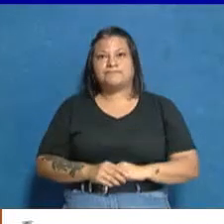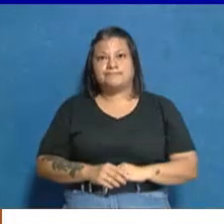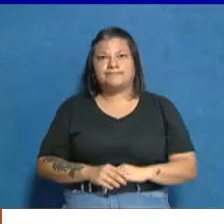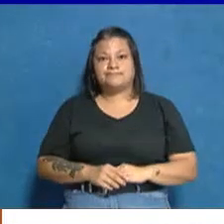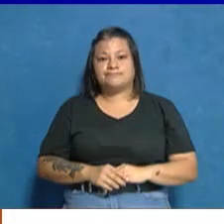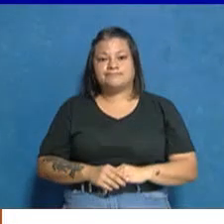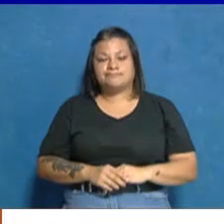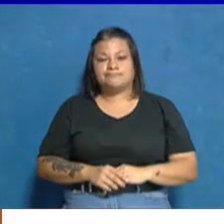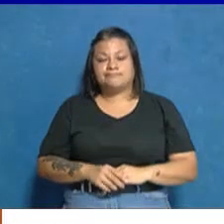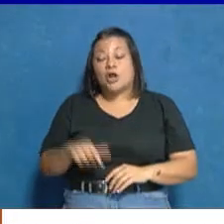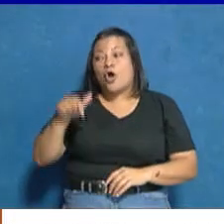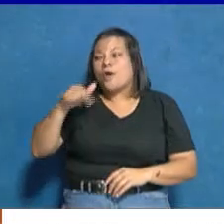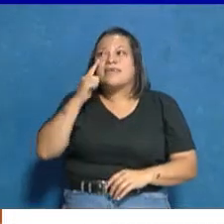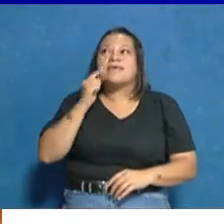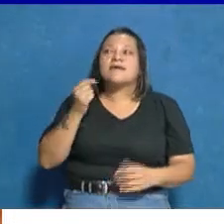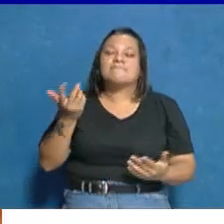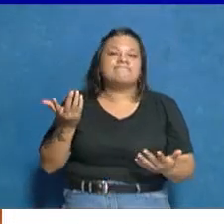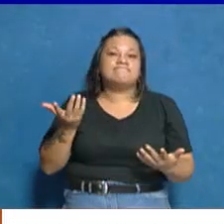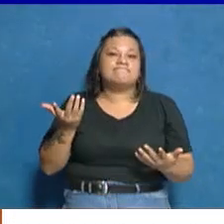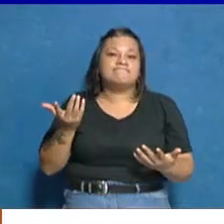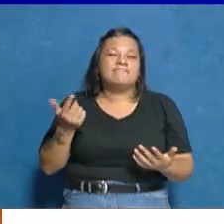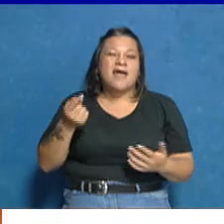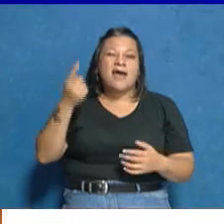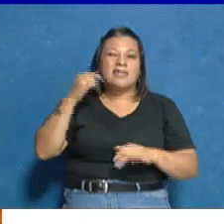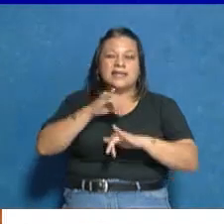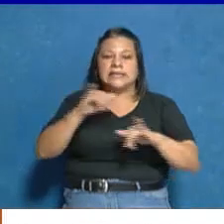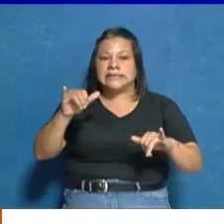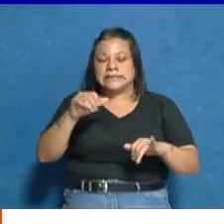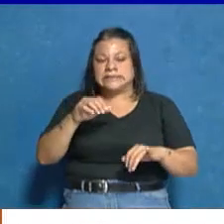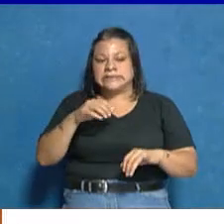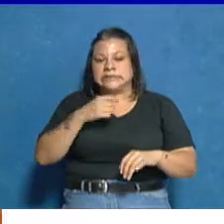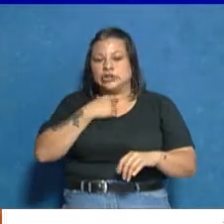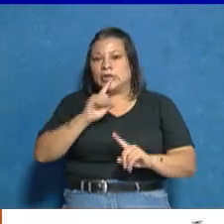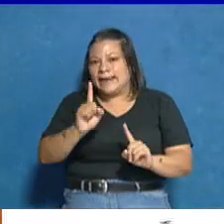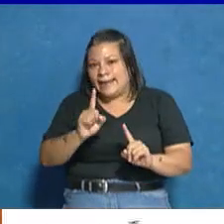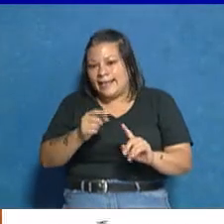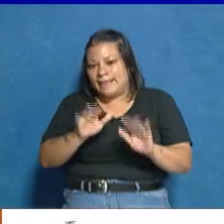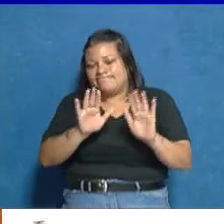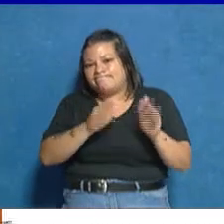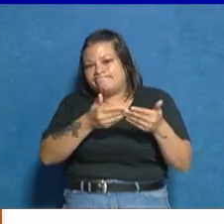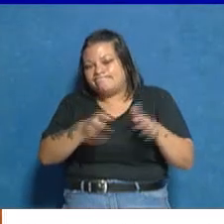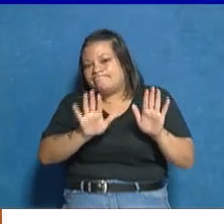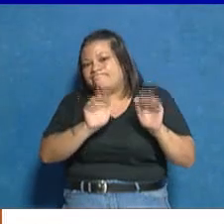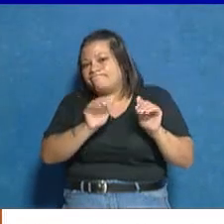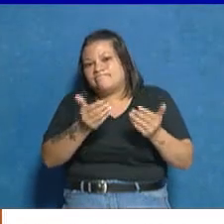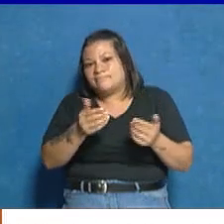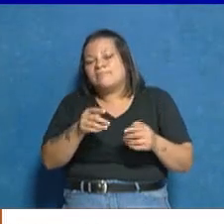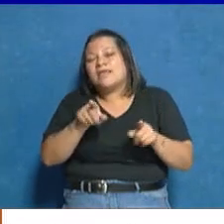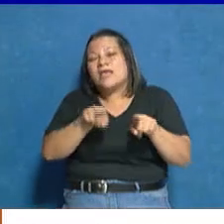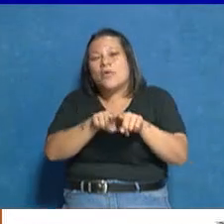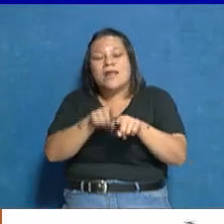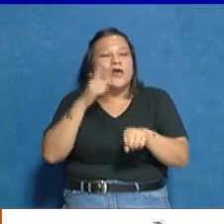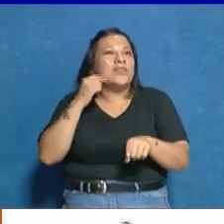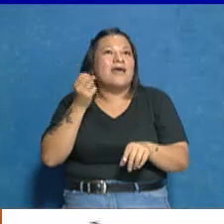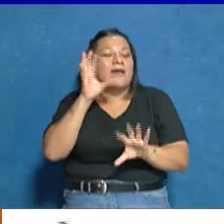tal vez hoy sí, son esos días que, como dije, no quería que lleguen nunca, pero también son esos días que voy a recordar para